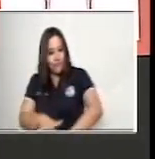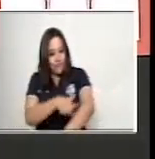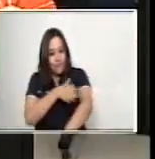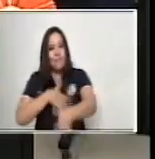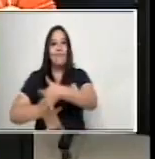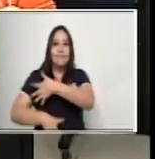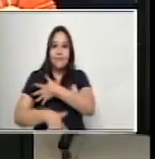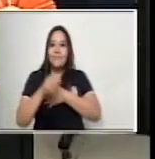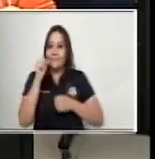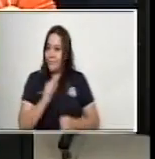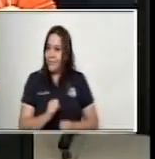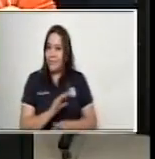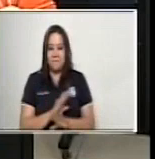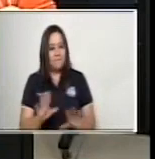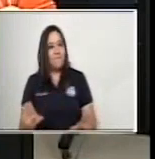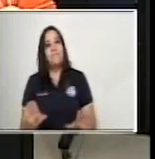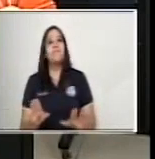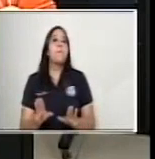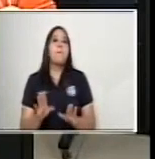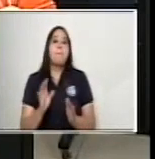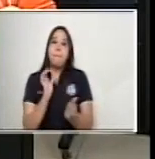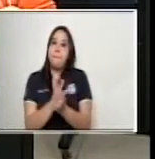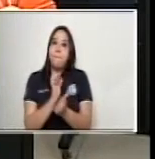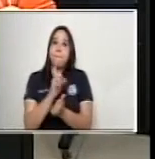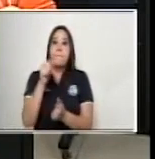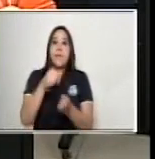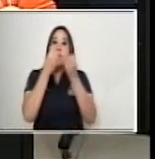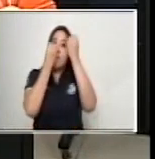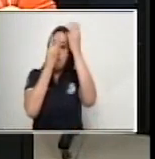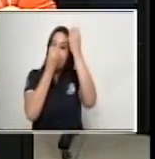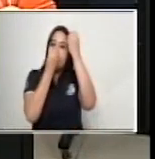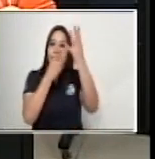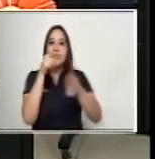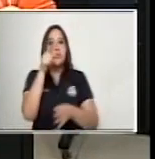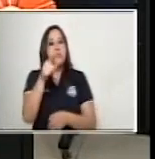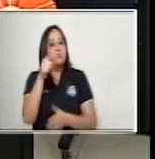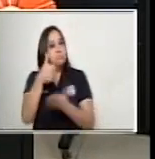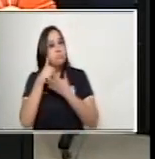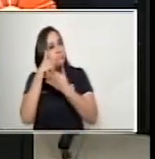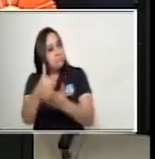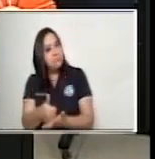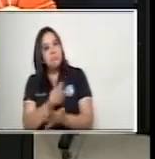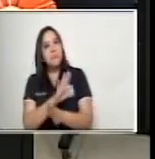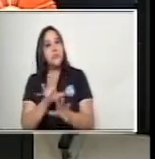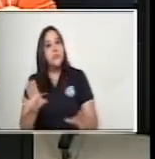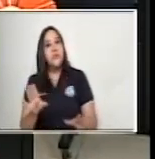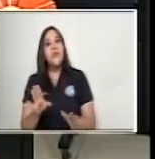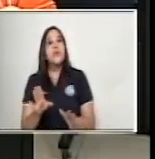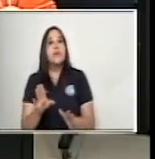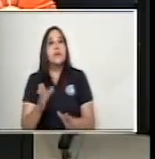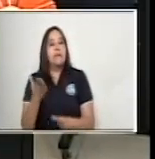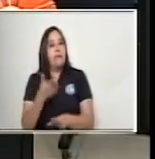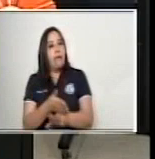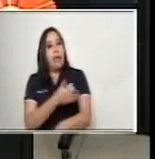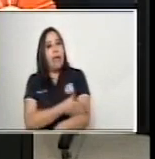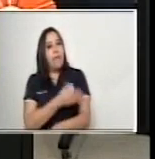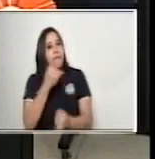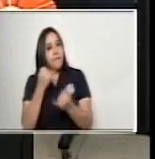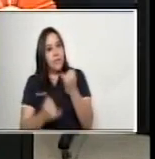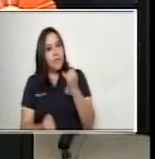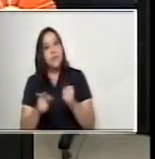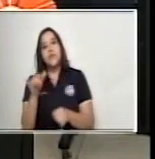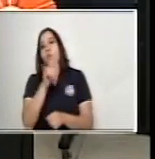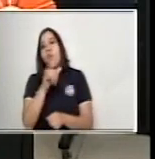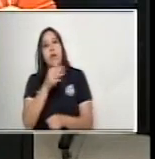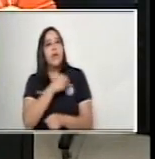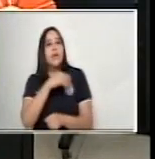Espero, pues, que esta información les haya sido de gran ayuda. Y antes de finalizar, quiero invitarlos